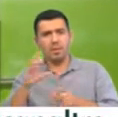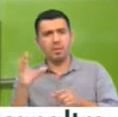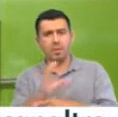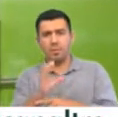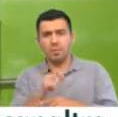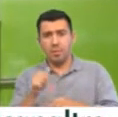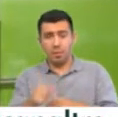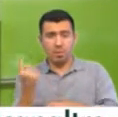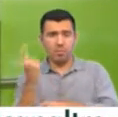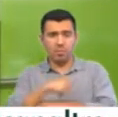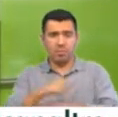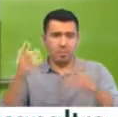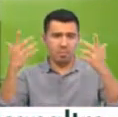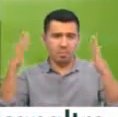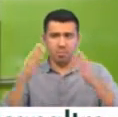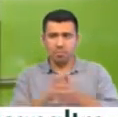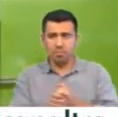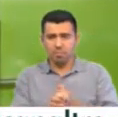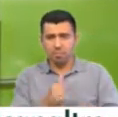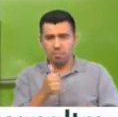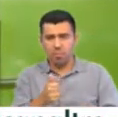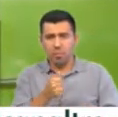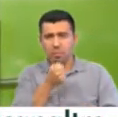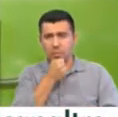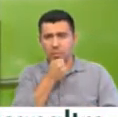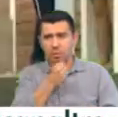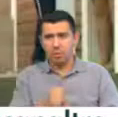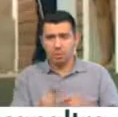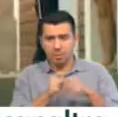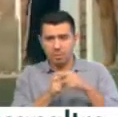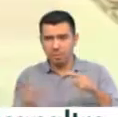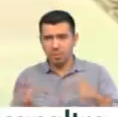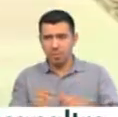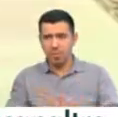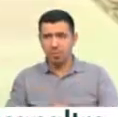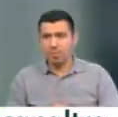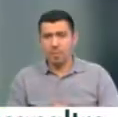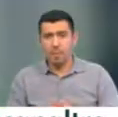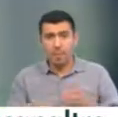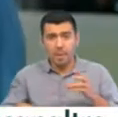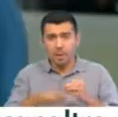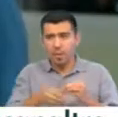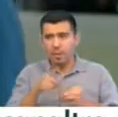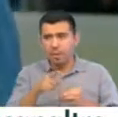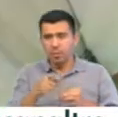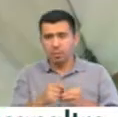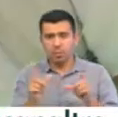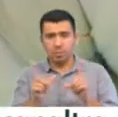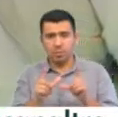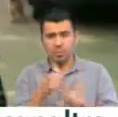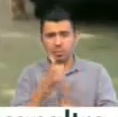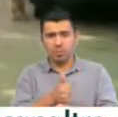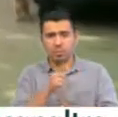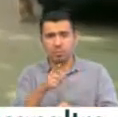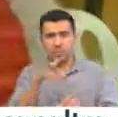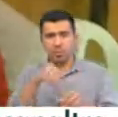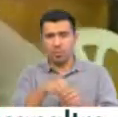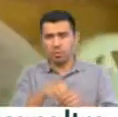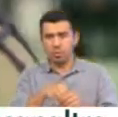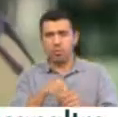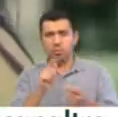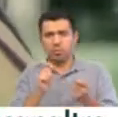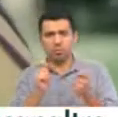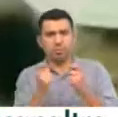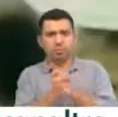día de muy buenas noticias, esta es una semana de muy buenas noticias. La inclusión del canal TRO en DirecTV traerá cambios en la parrilla